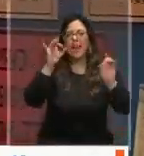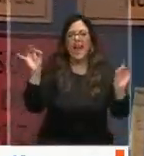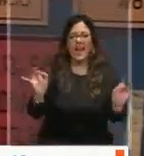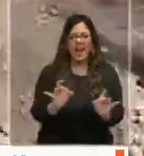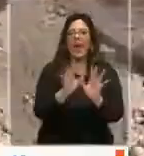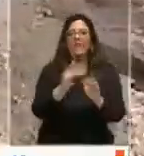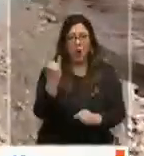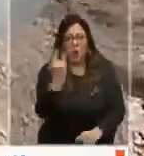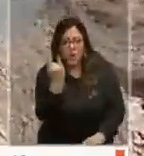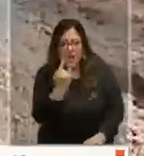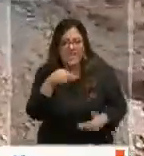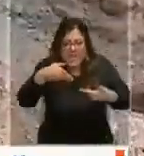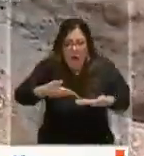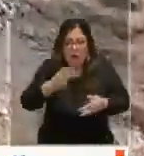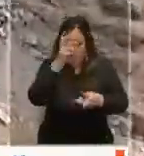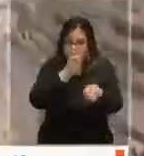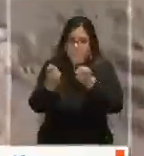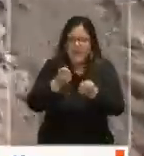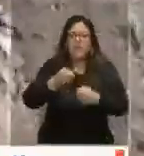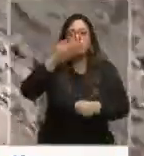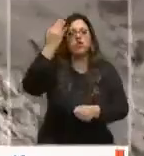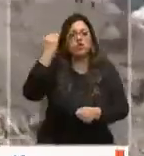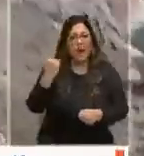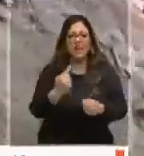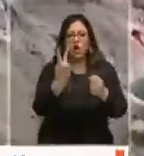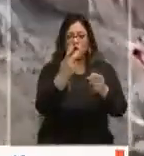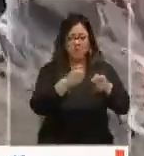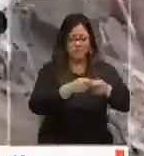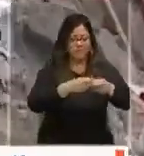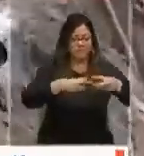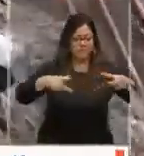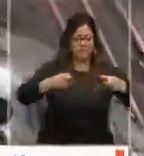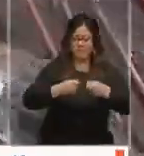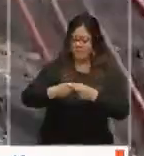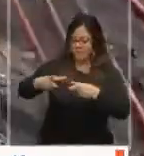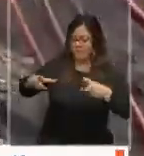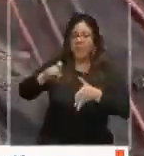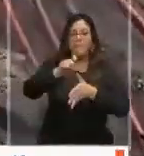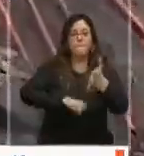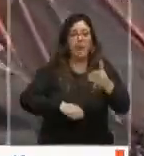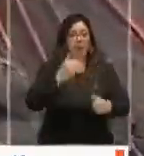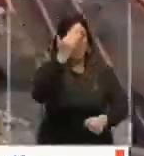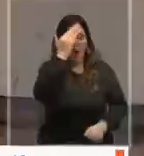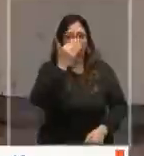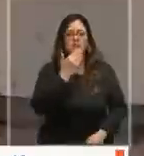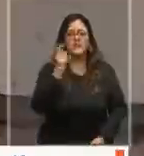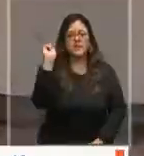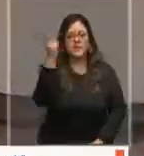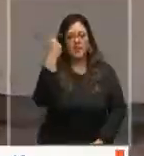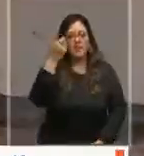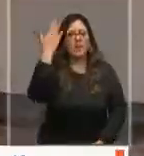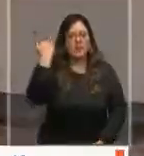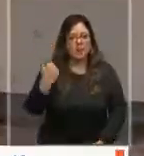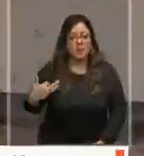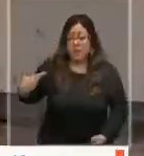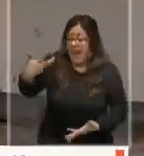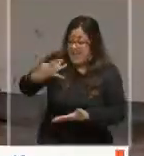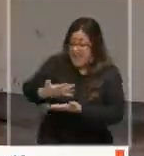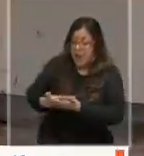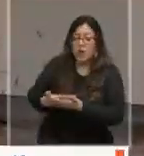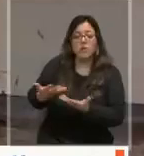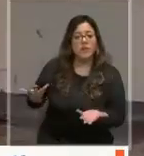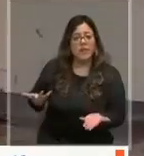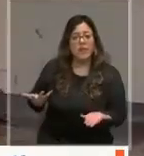o urgencia similar a lo vivido con los dos socavones ocurridos en agosto y septiembre pasado. Hasta el momento lo que ha habido